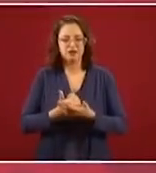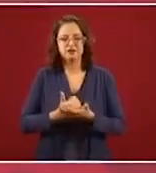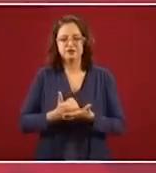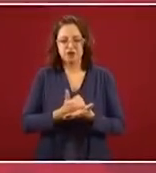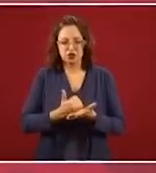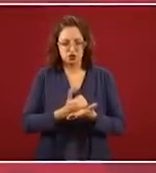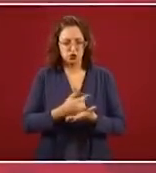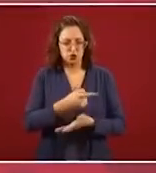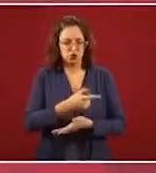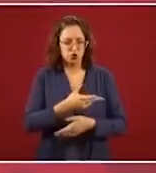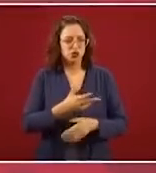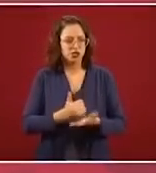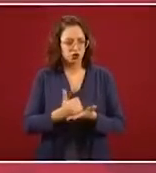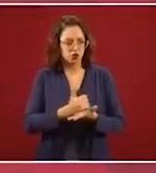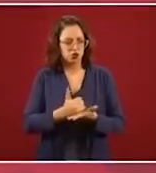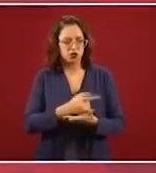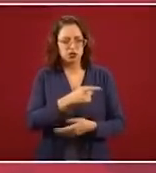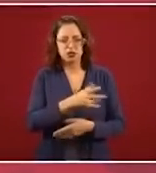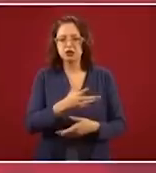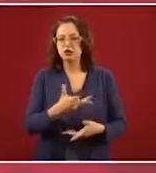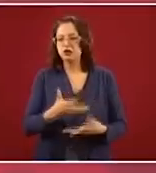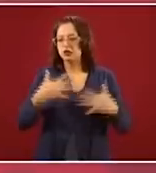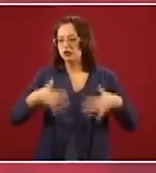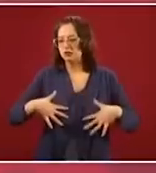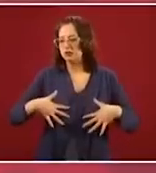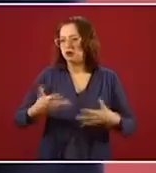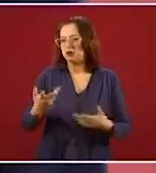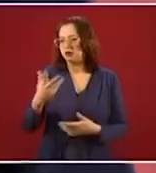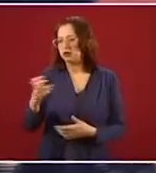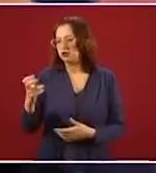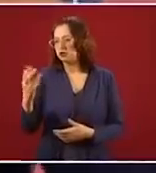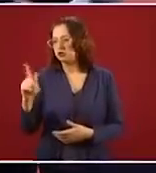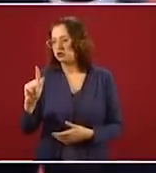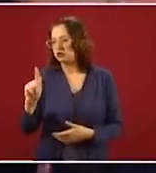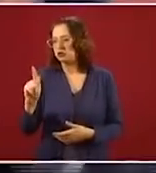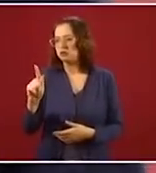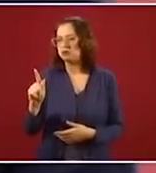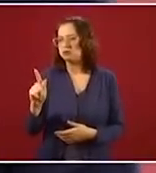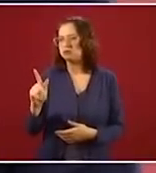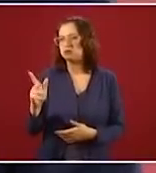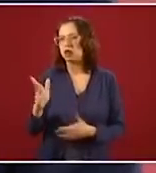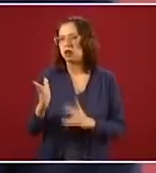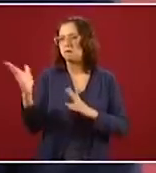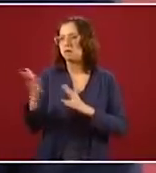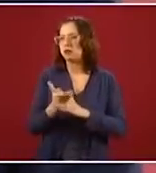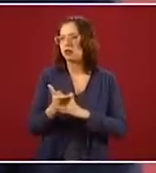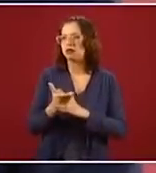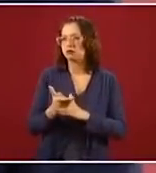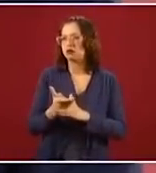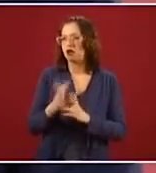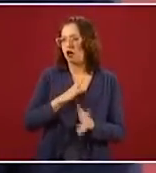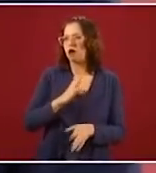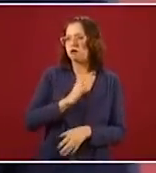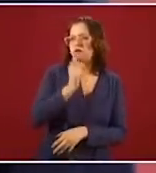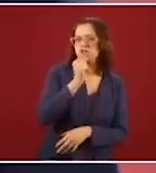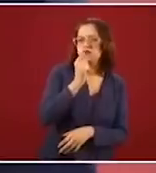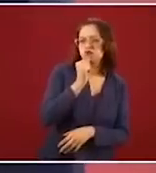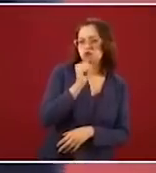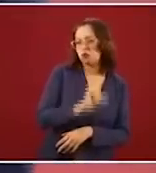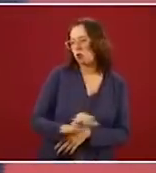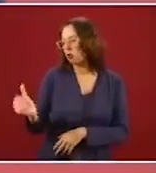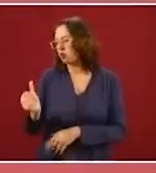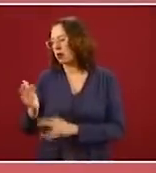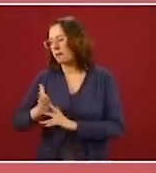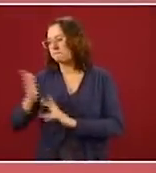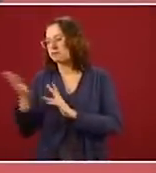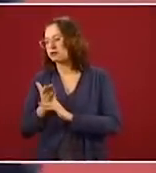de los 570 municipios, pues en la mitad, la otra mitad son topiles, son jóvenes